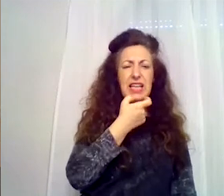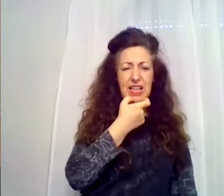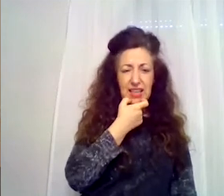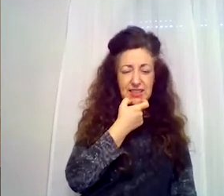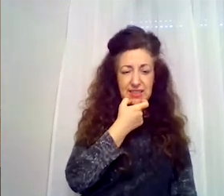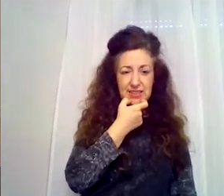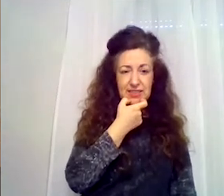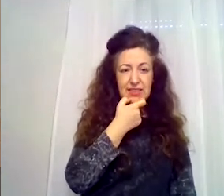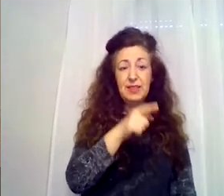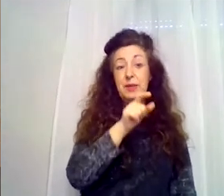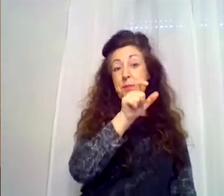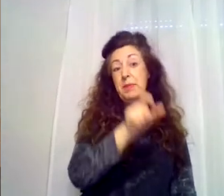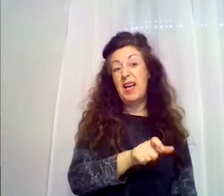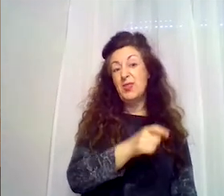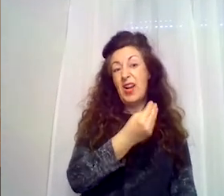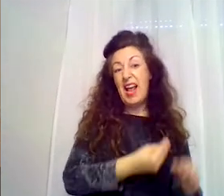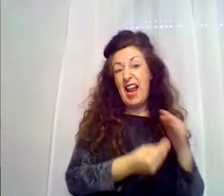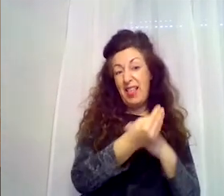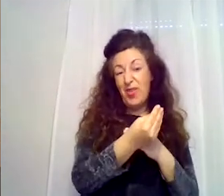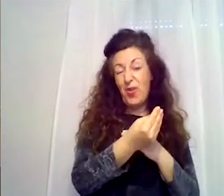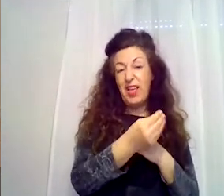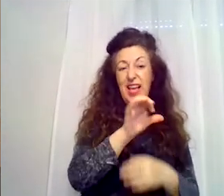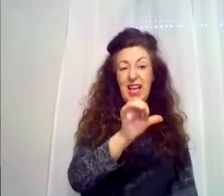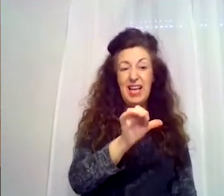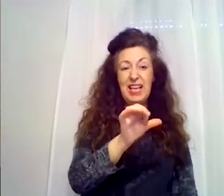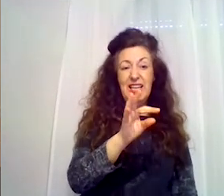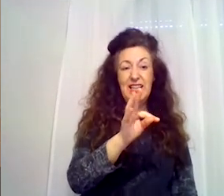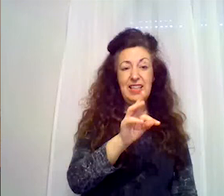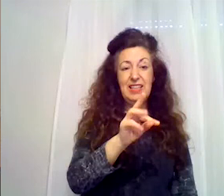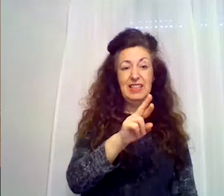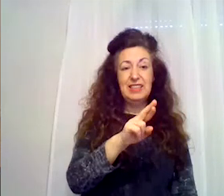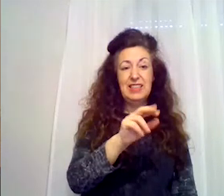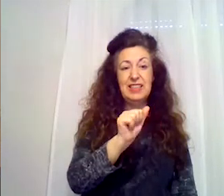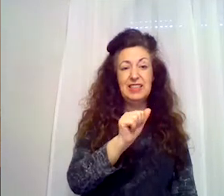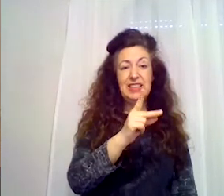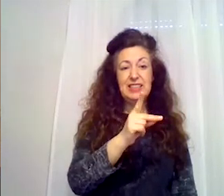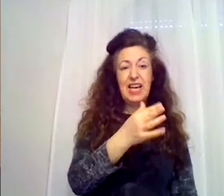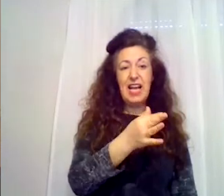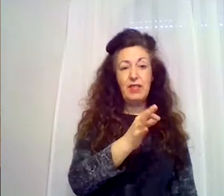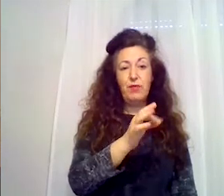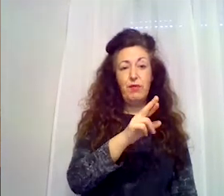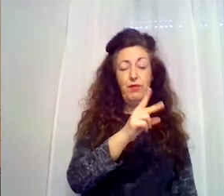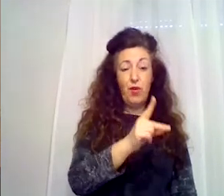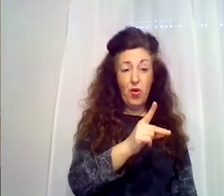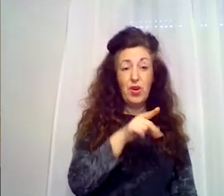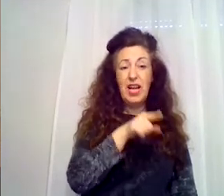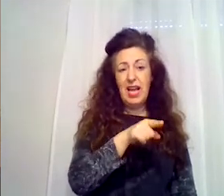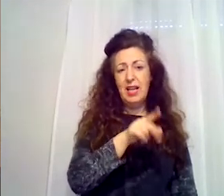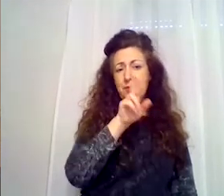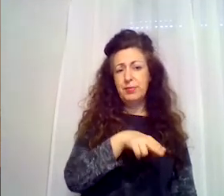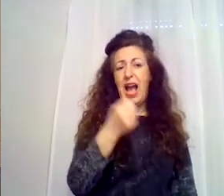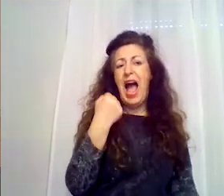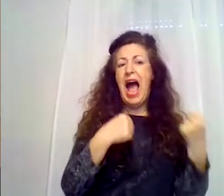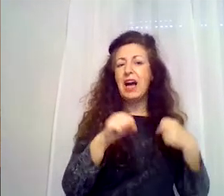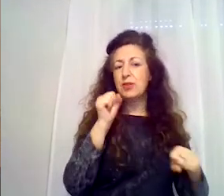es que en las intervenciones del primer día con Luis Antonio y